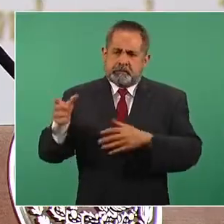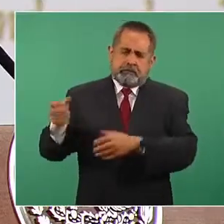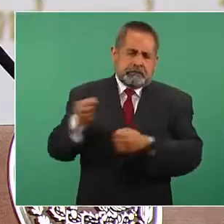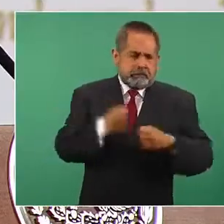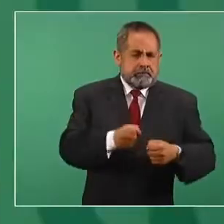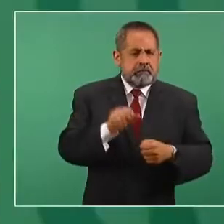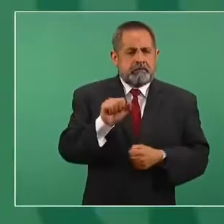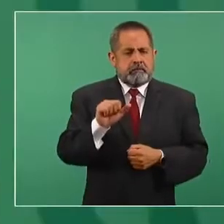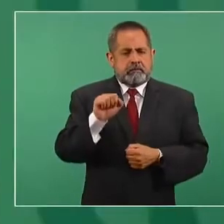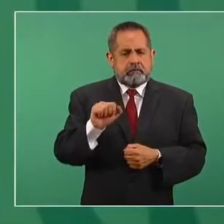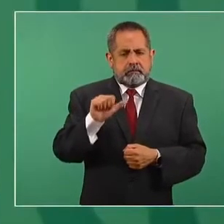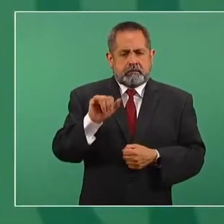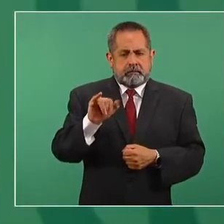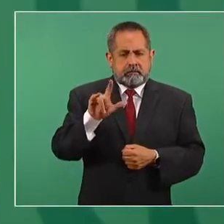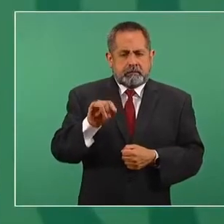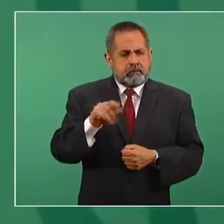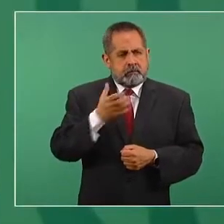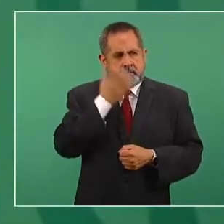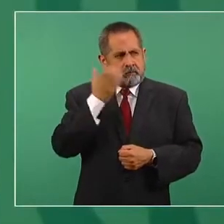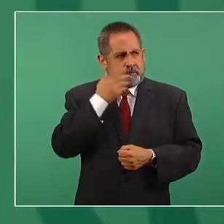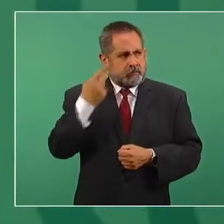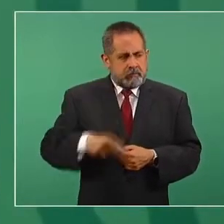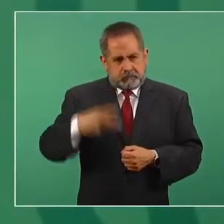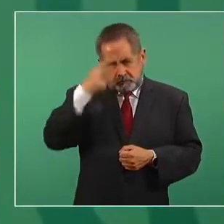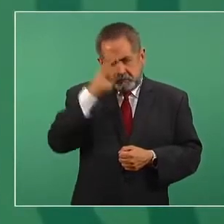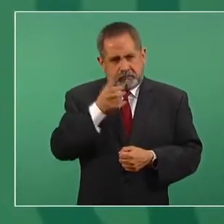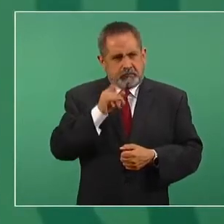una tradición que nos